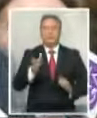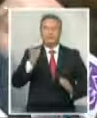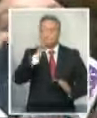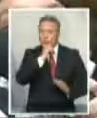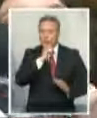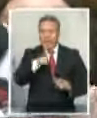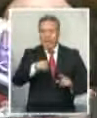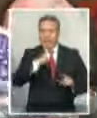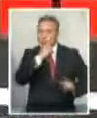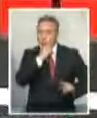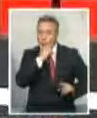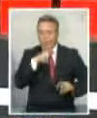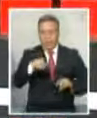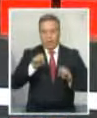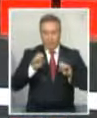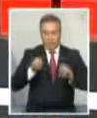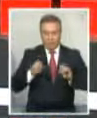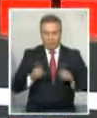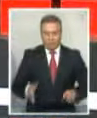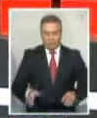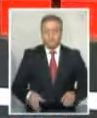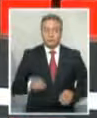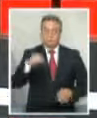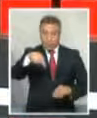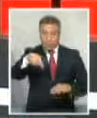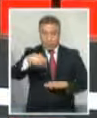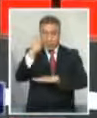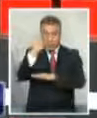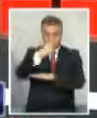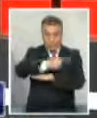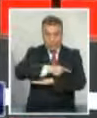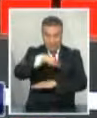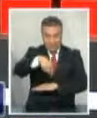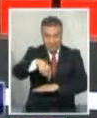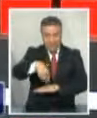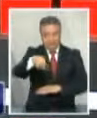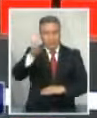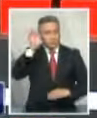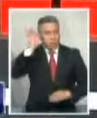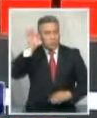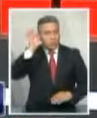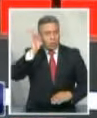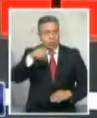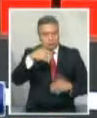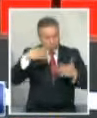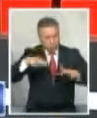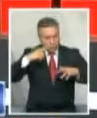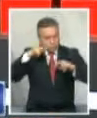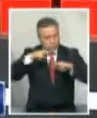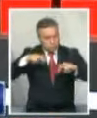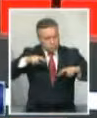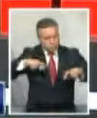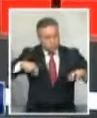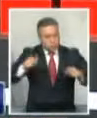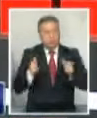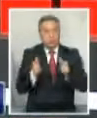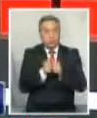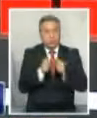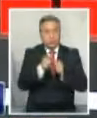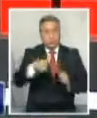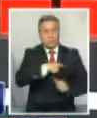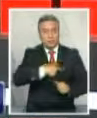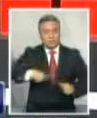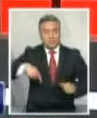lucro en la educación. Bueno, y en esta jornada de reuniones en la CONES también analizó junto al presidente de la Comisión de Educación de la